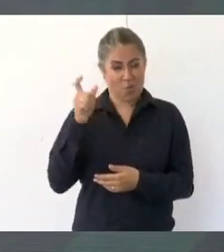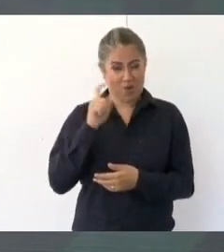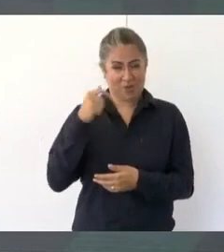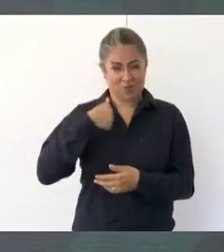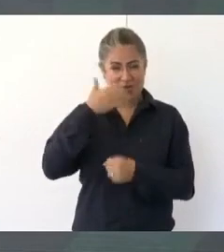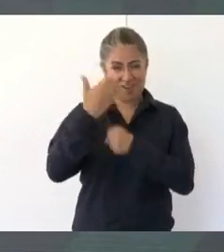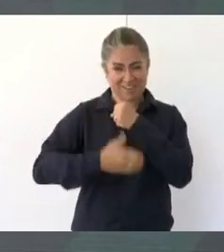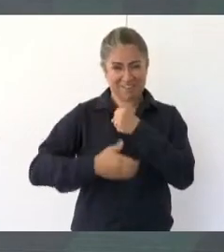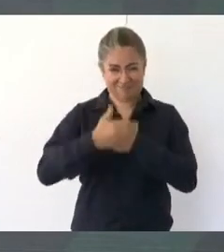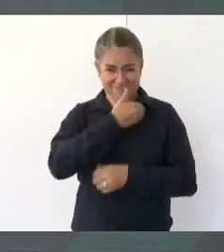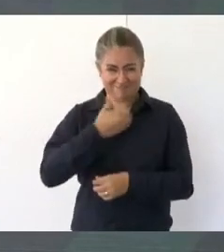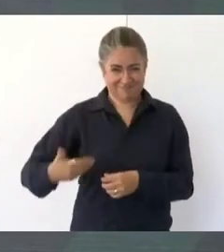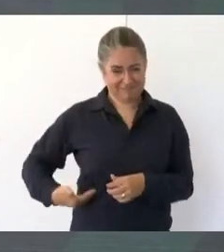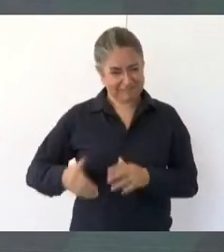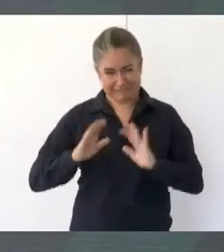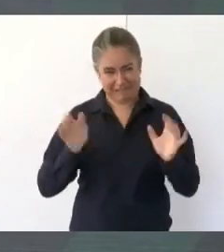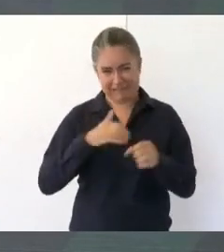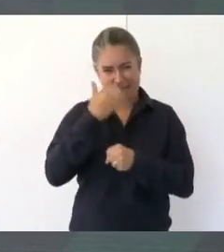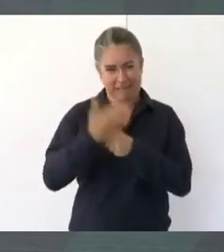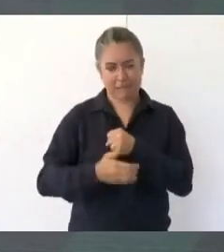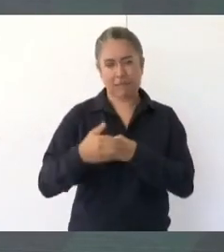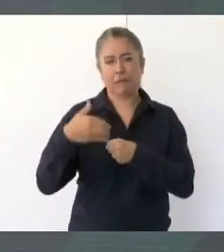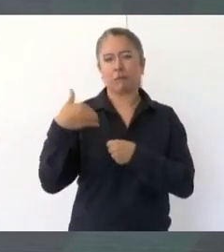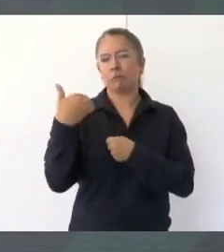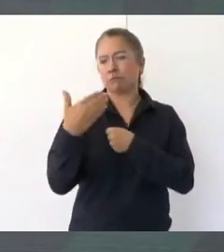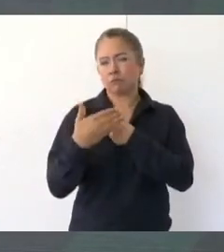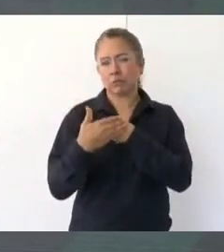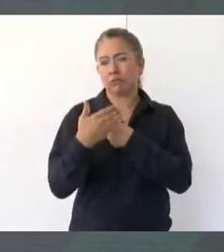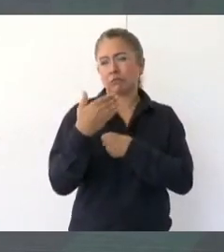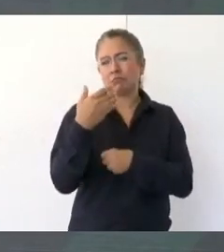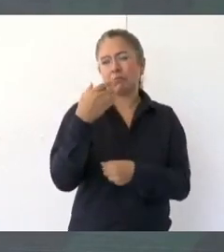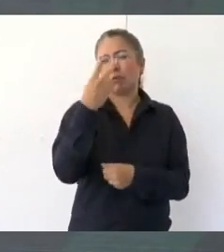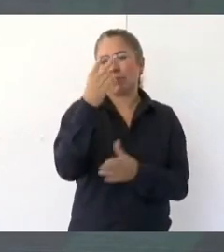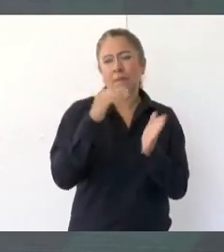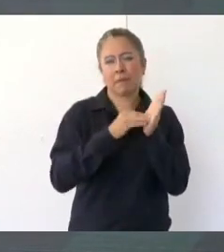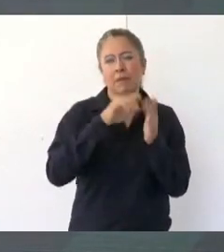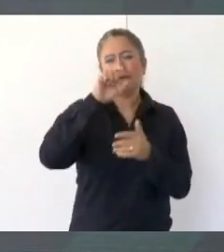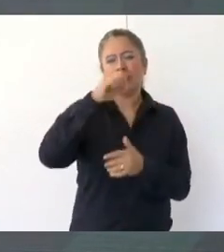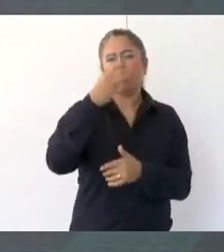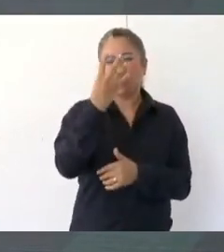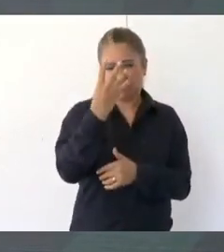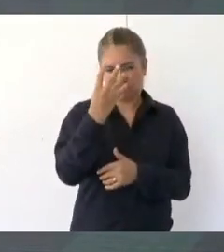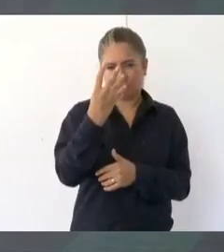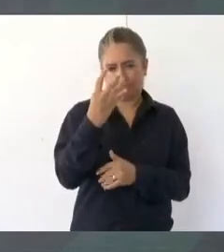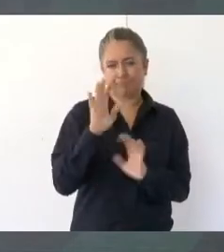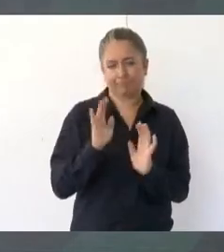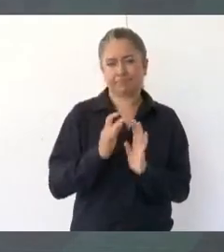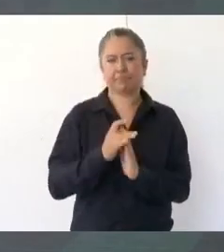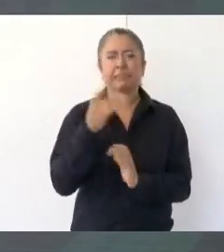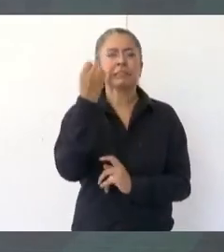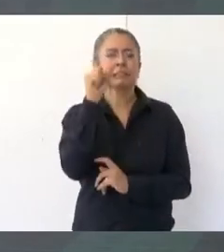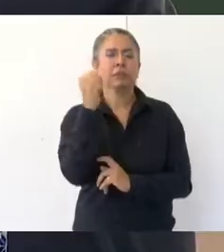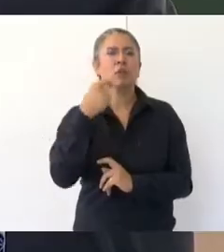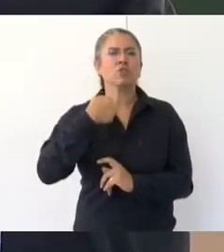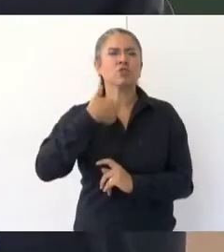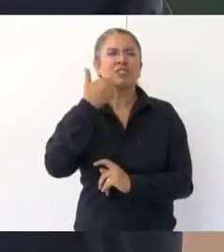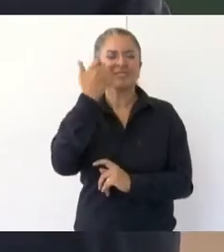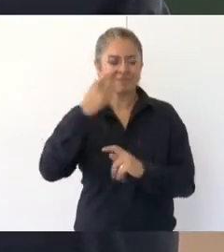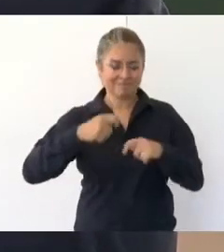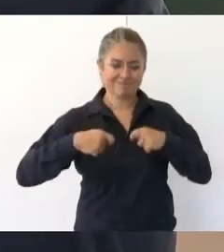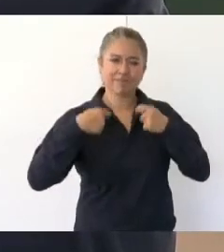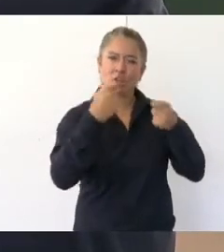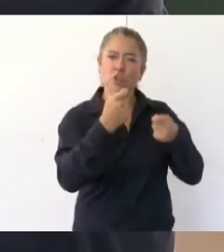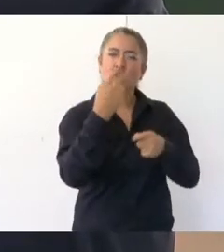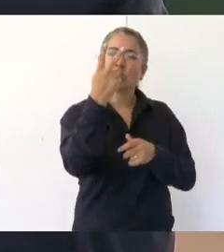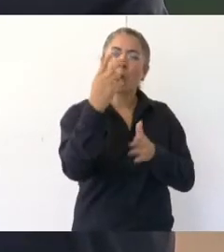termine mi mandato en septiembre del 24, quiero entregar 2,000 kilómetros